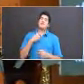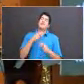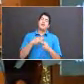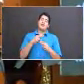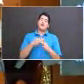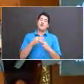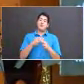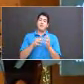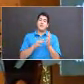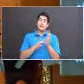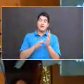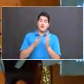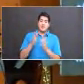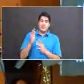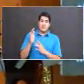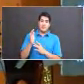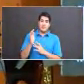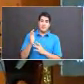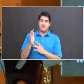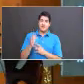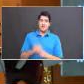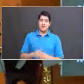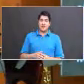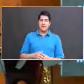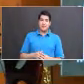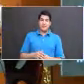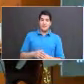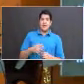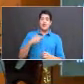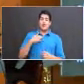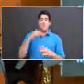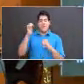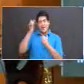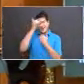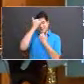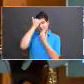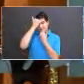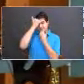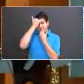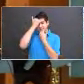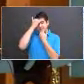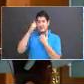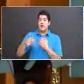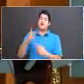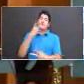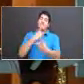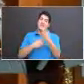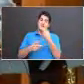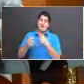de Jesús. Y me arrepentí, hermano. Y ahora cada vez que viene la Santa Cena, ¡ja!